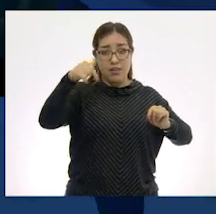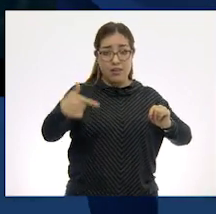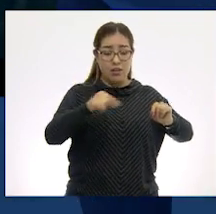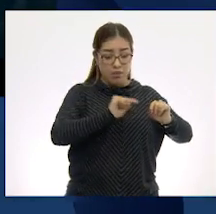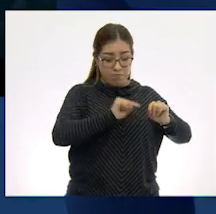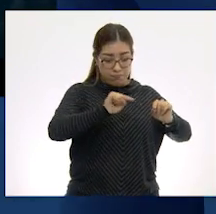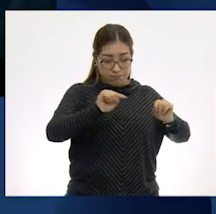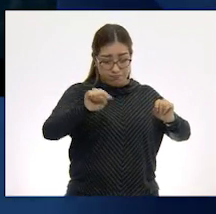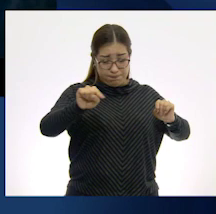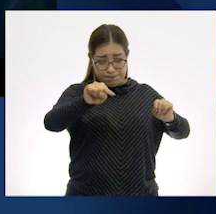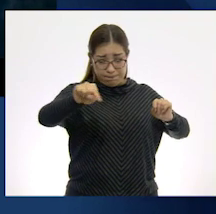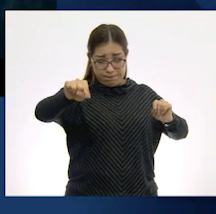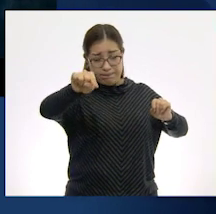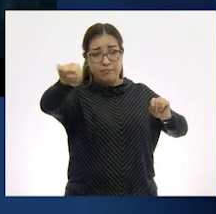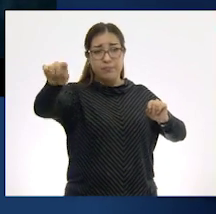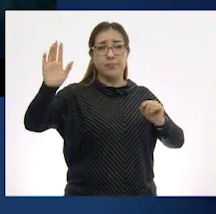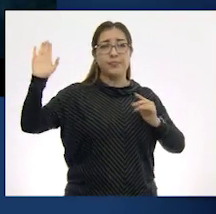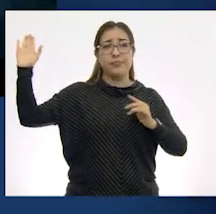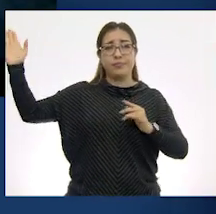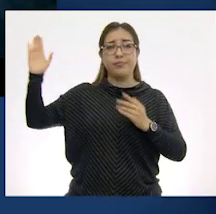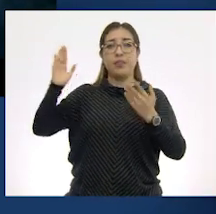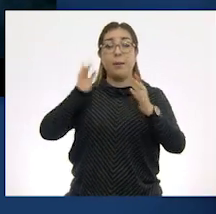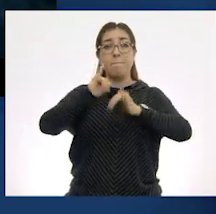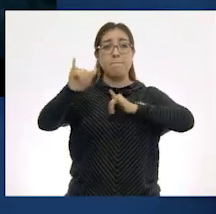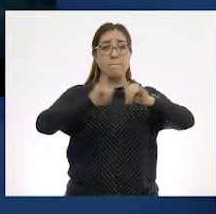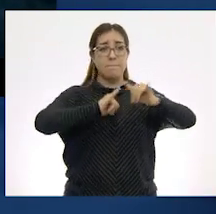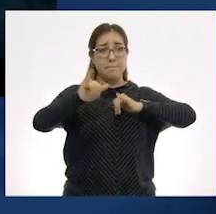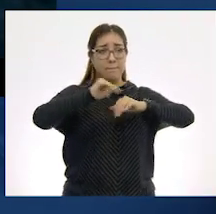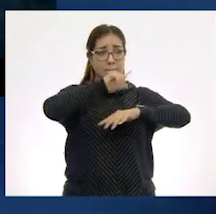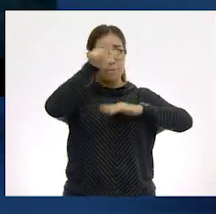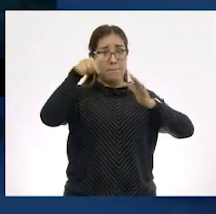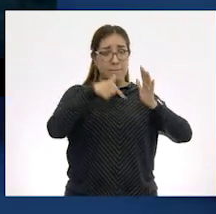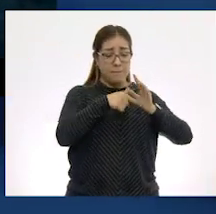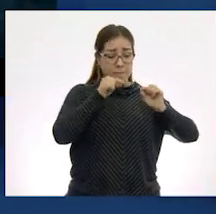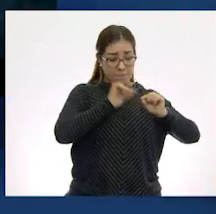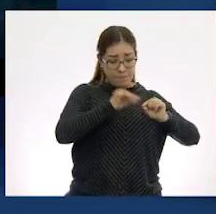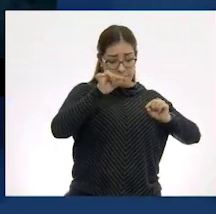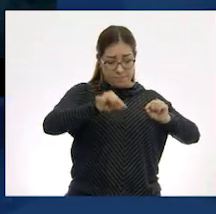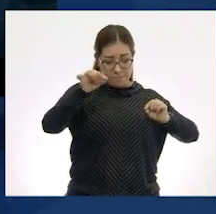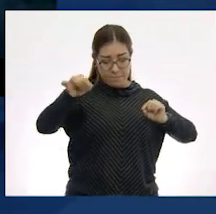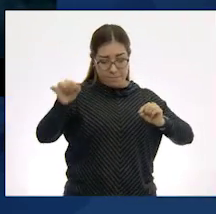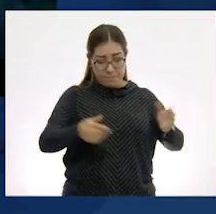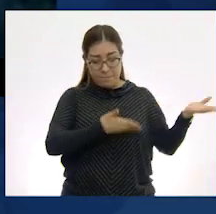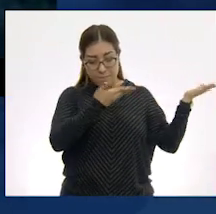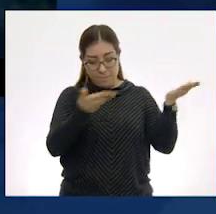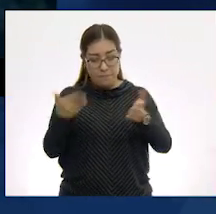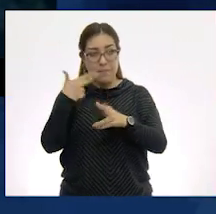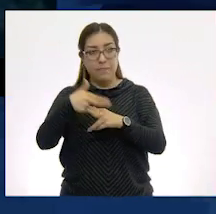y Shaanxi, la región autónoma de Ningxia y llega a la provincia de Gansu.